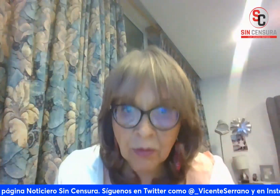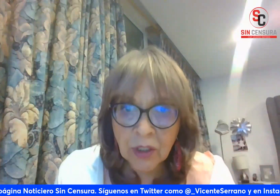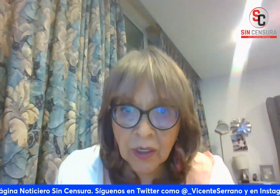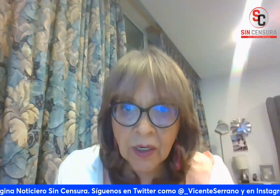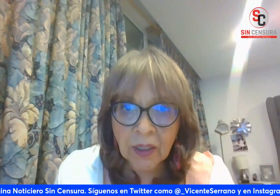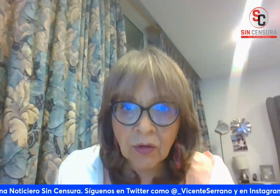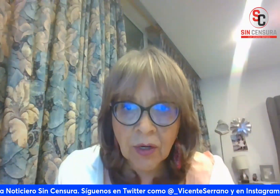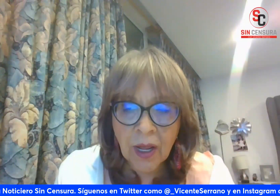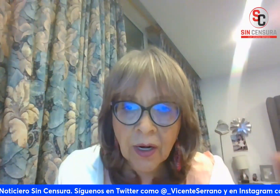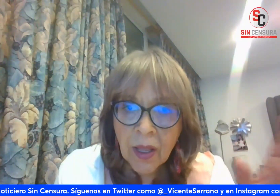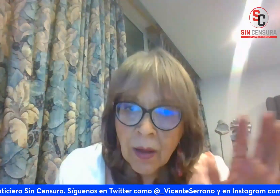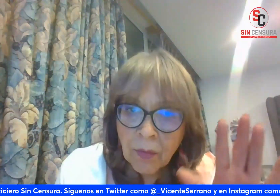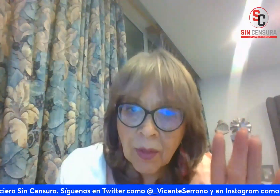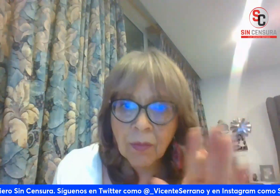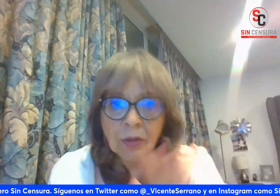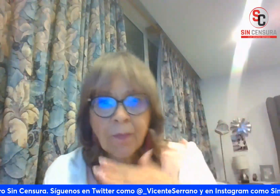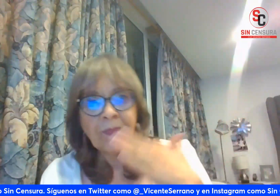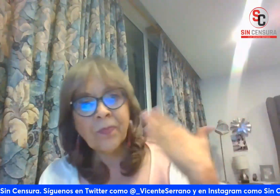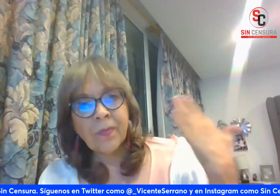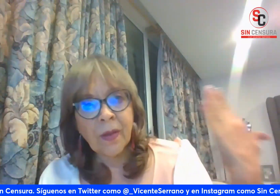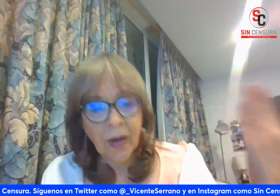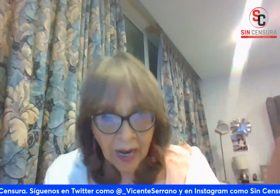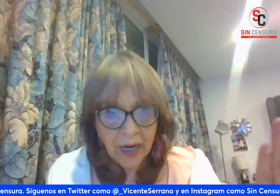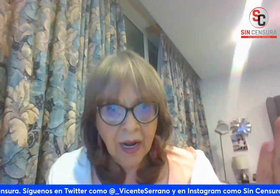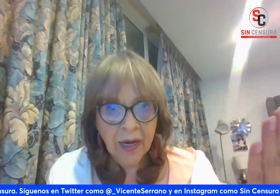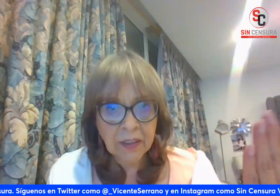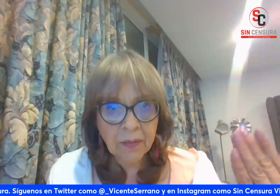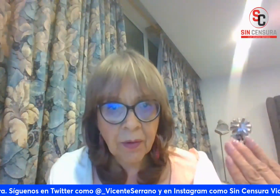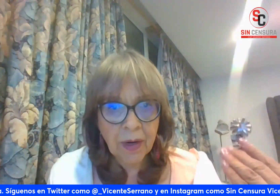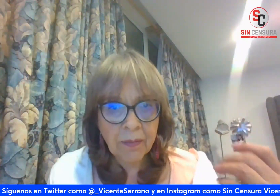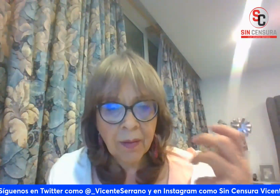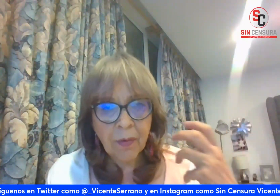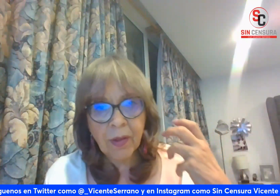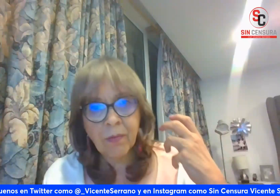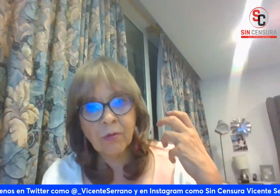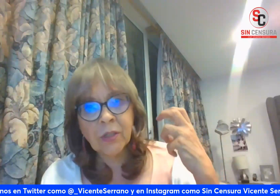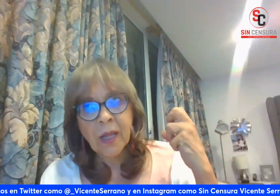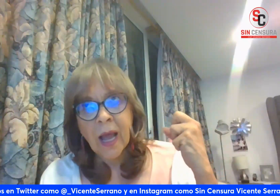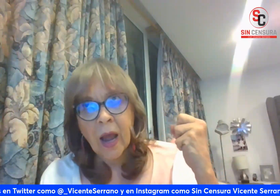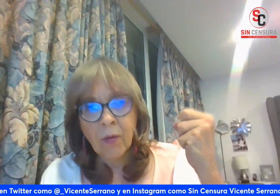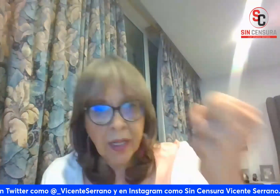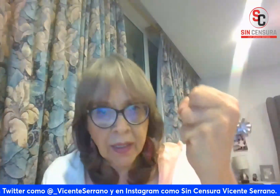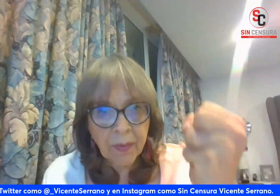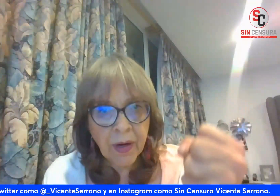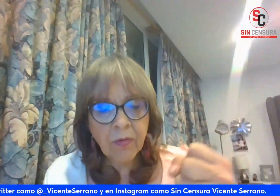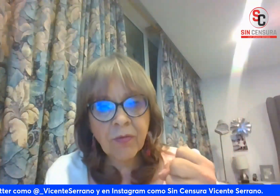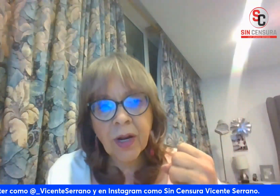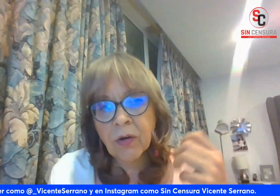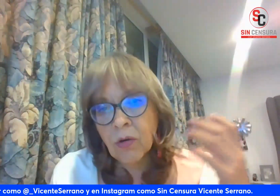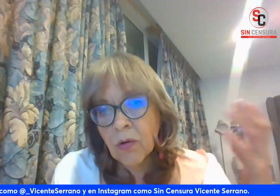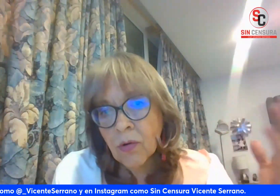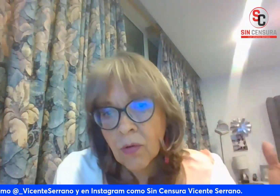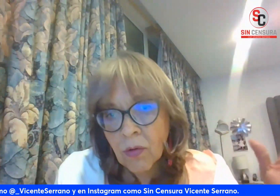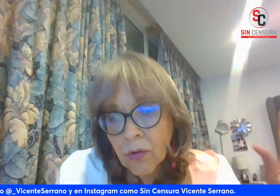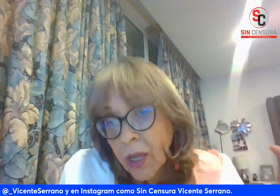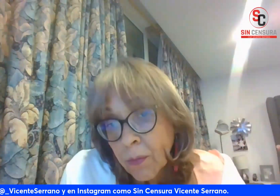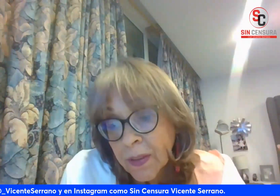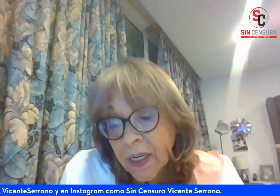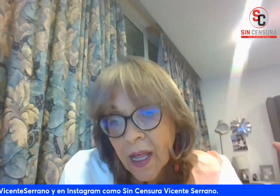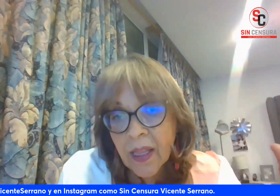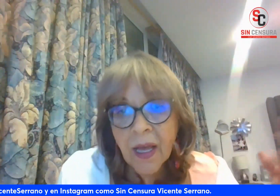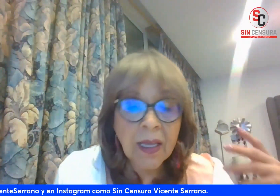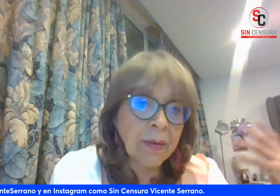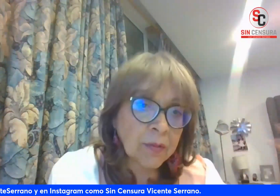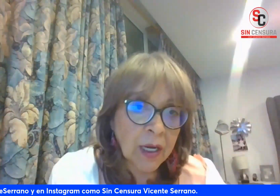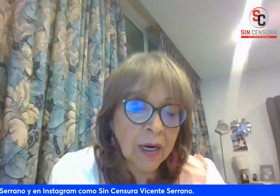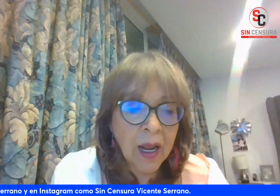pasando? ¿Podemos retornar? ¿Podemos arreglar ese problema? ¿Podemos ahorita poner un freno o ya no